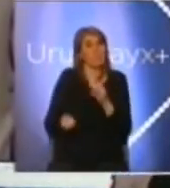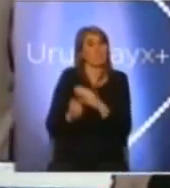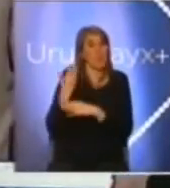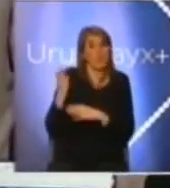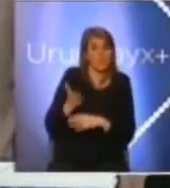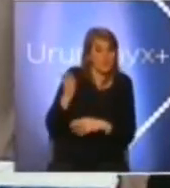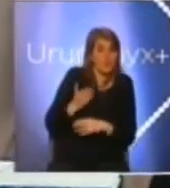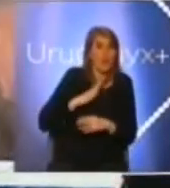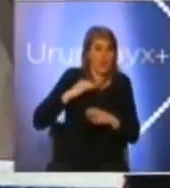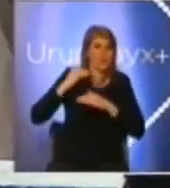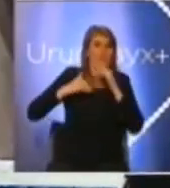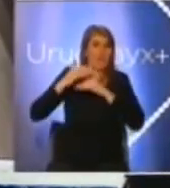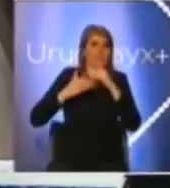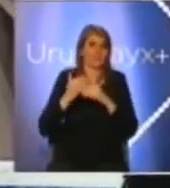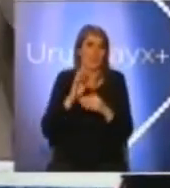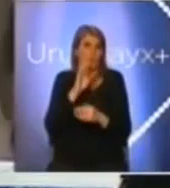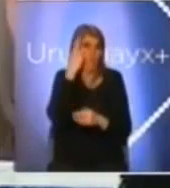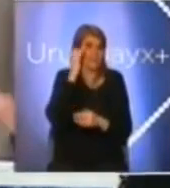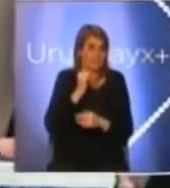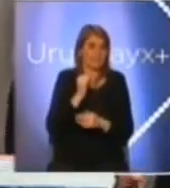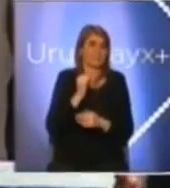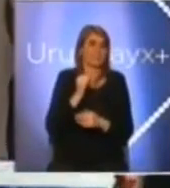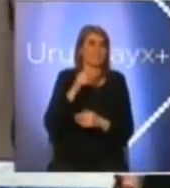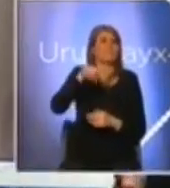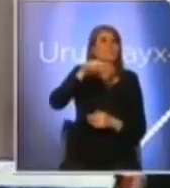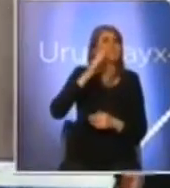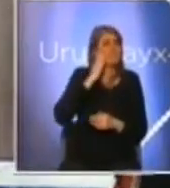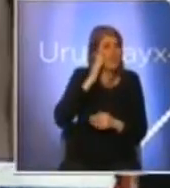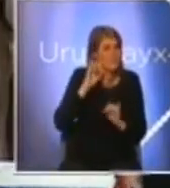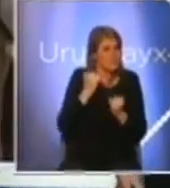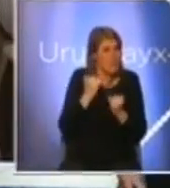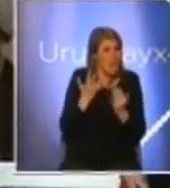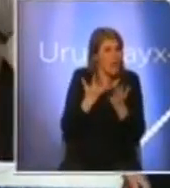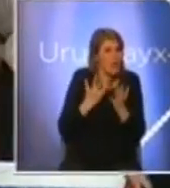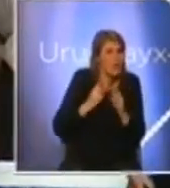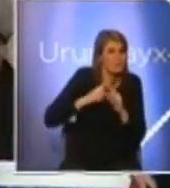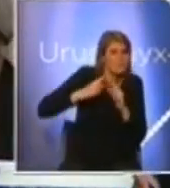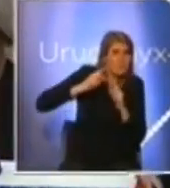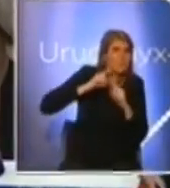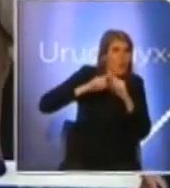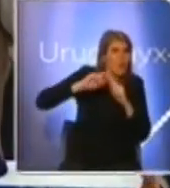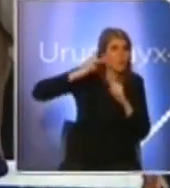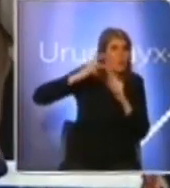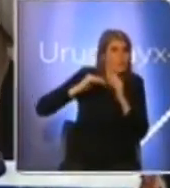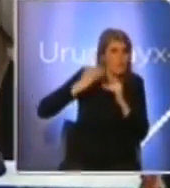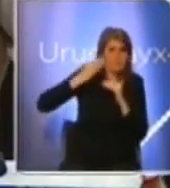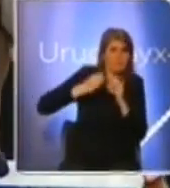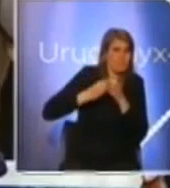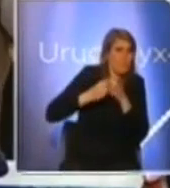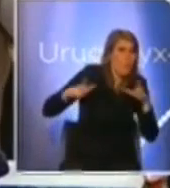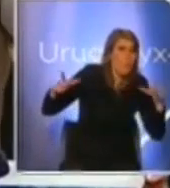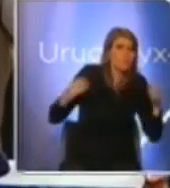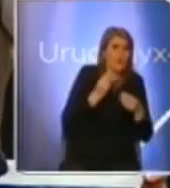últimos años. Así, por ejemplo, ustedes lo saben, se duplicó la producción de la industria de la alimentación, al igual